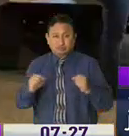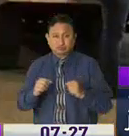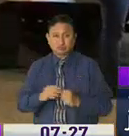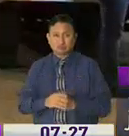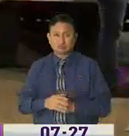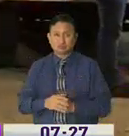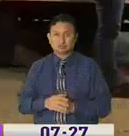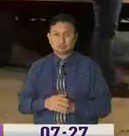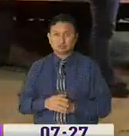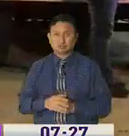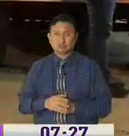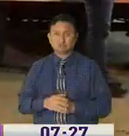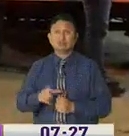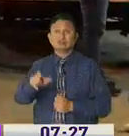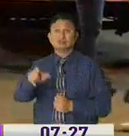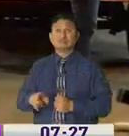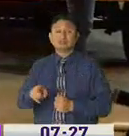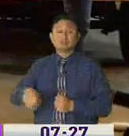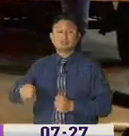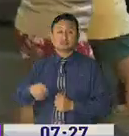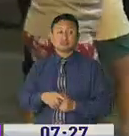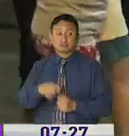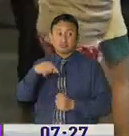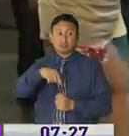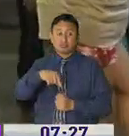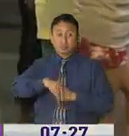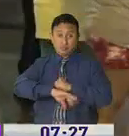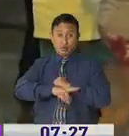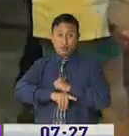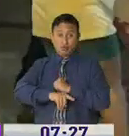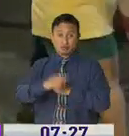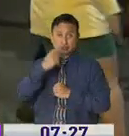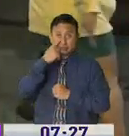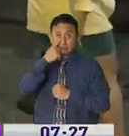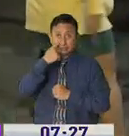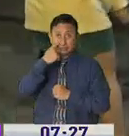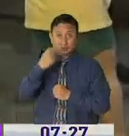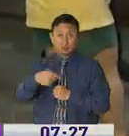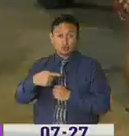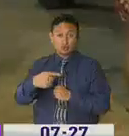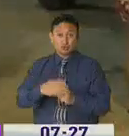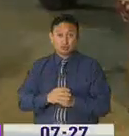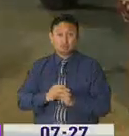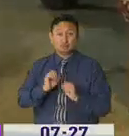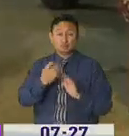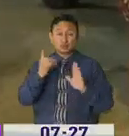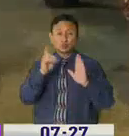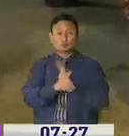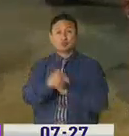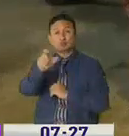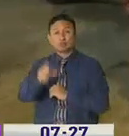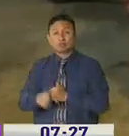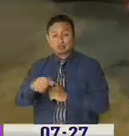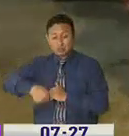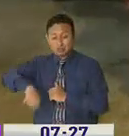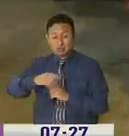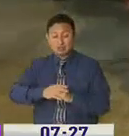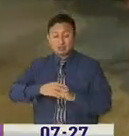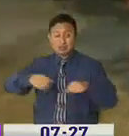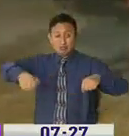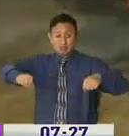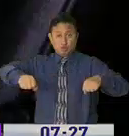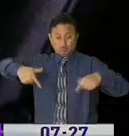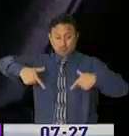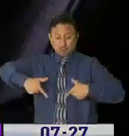sector aseguran que los robos en la zona son constantes. Denuncian también que personas armadas circulan en motocicleta. Aquí